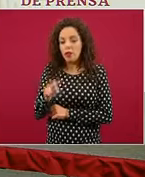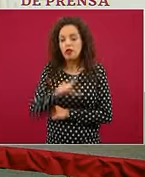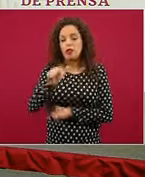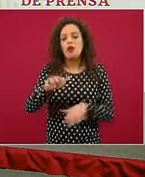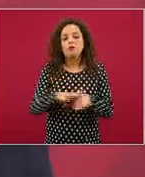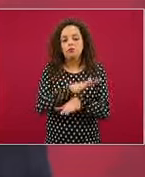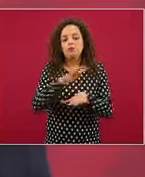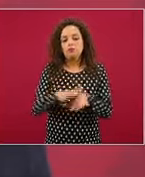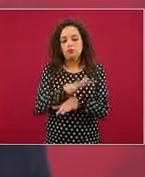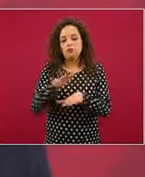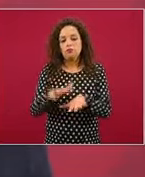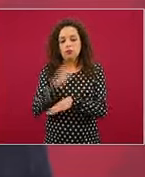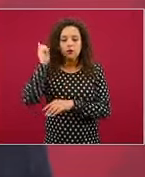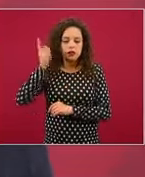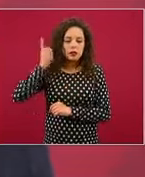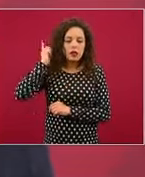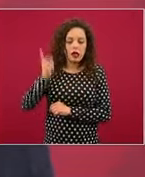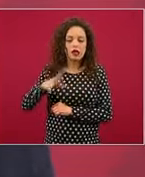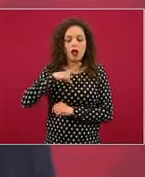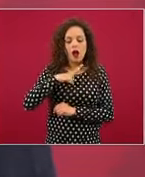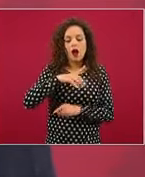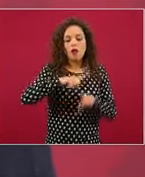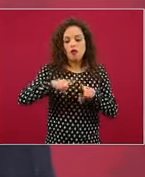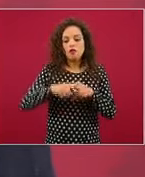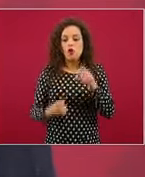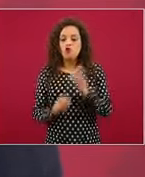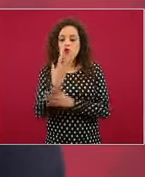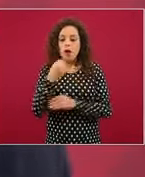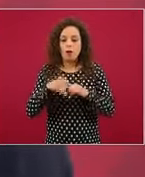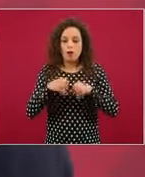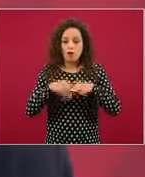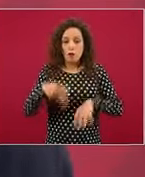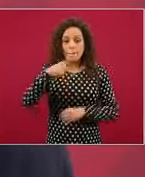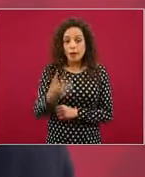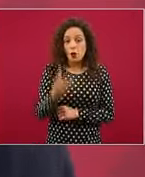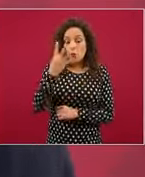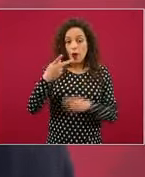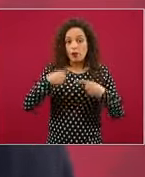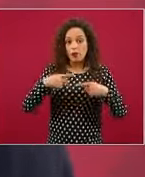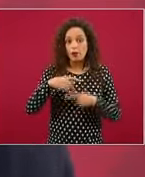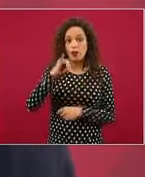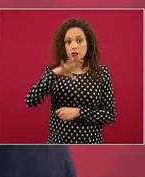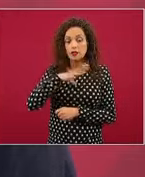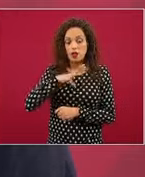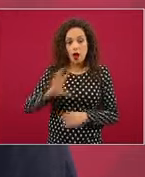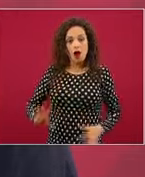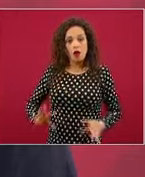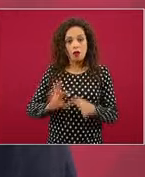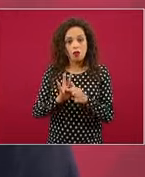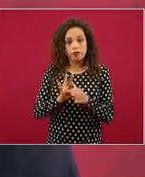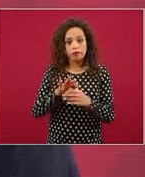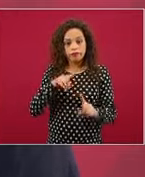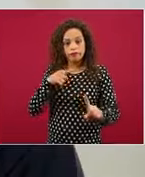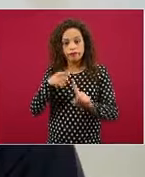luego pudiera haber nueva información, pero hablamos de 4 personas que sí tenían una relación directa